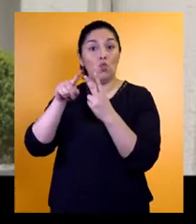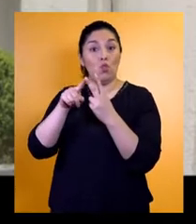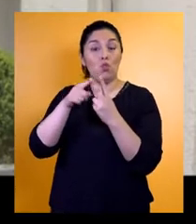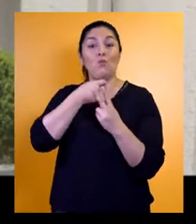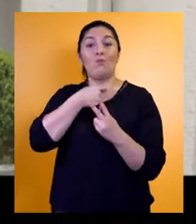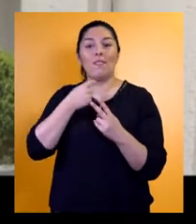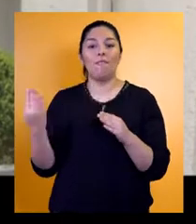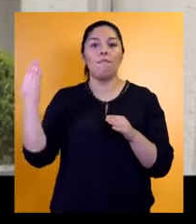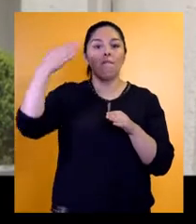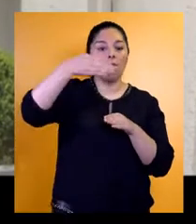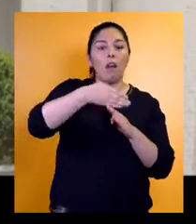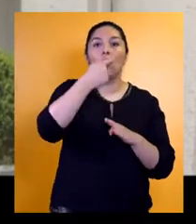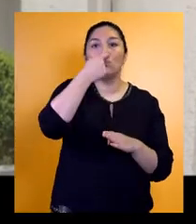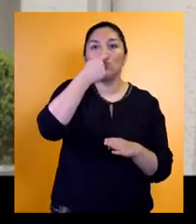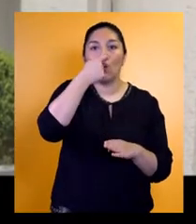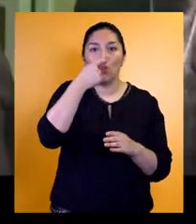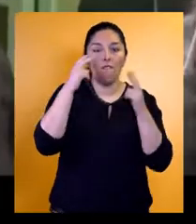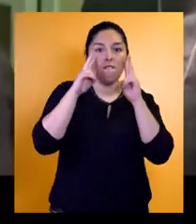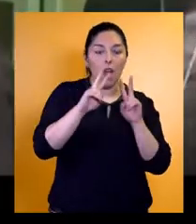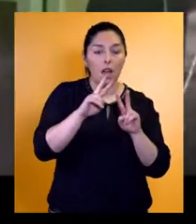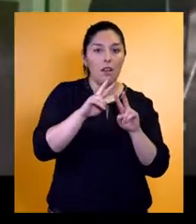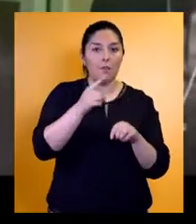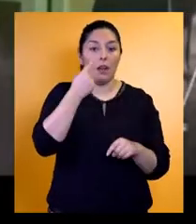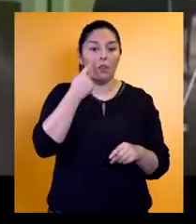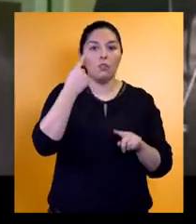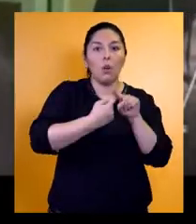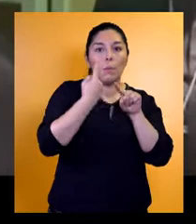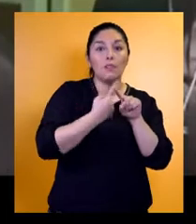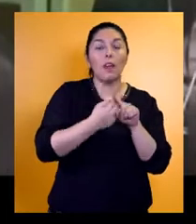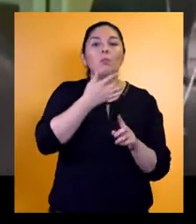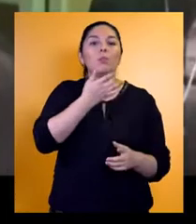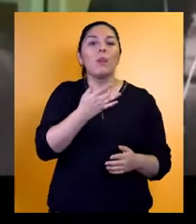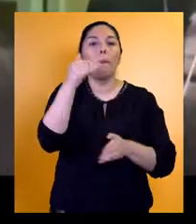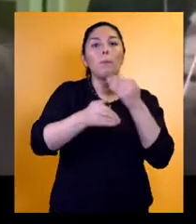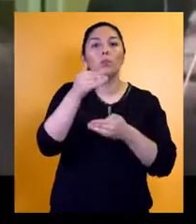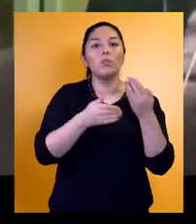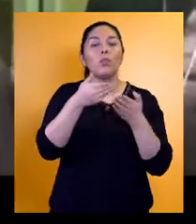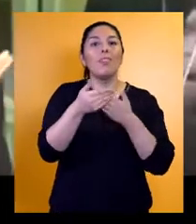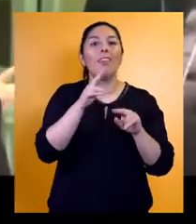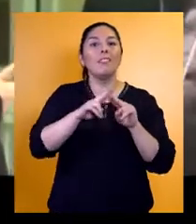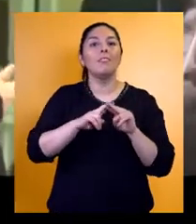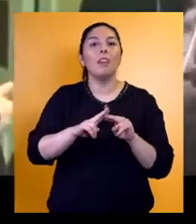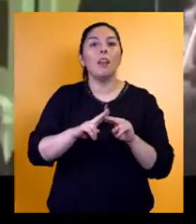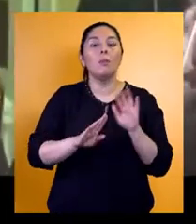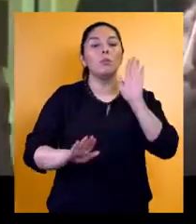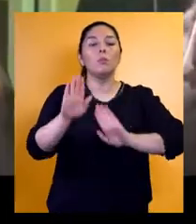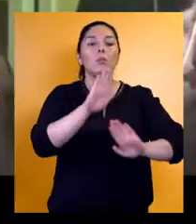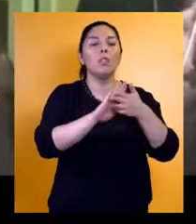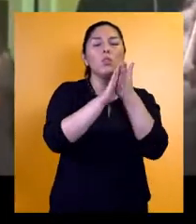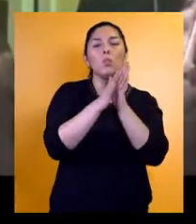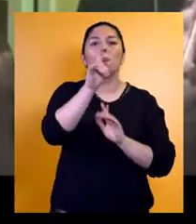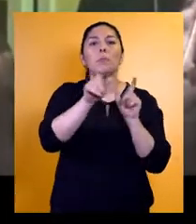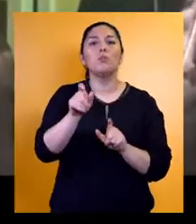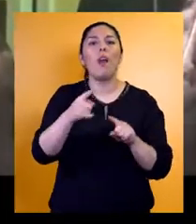para visitar la diócesis de Osorno, según se señaló a través de un comunicado, con el fin de avanzar en el proceso de reparación y sanación de las víctimas